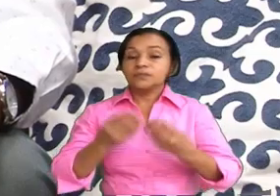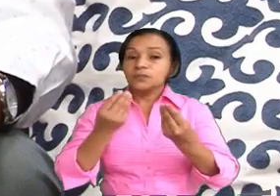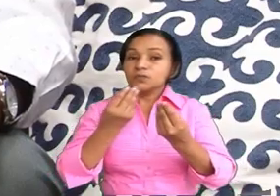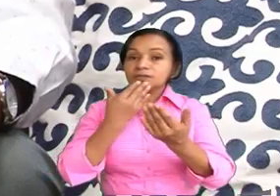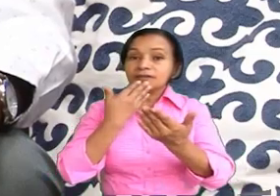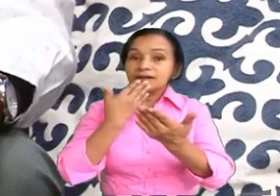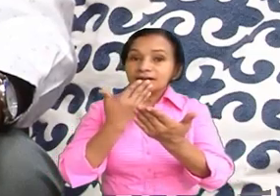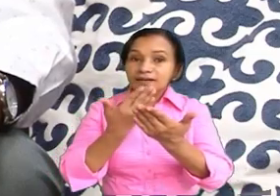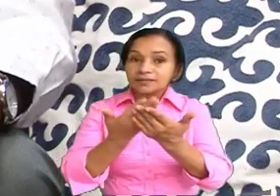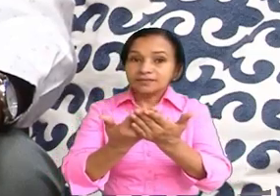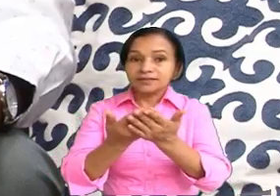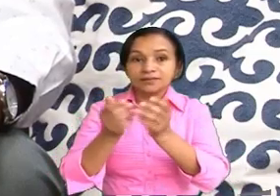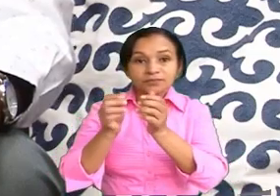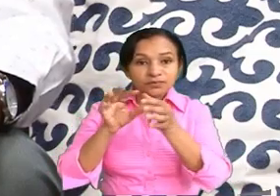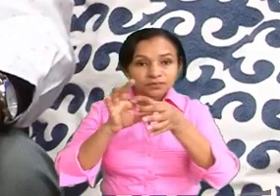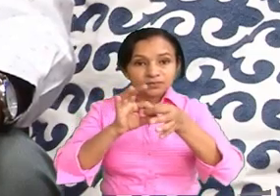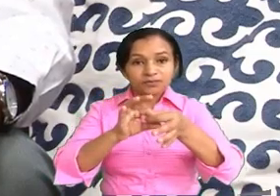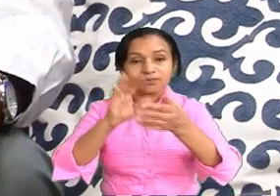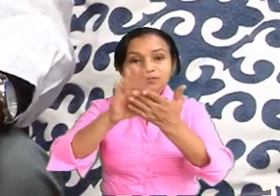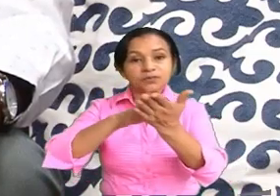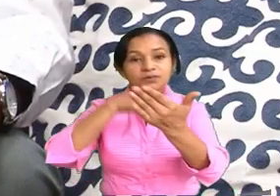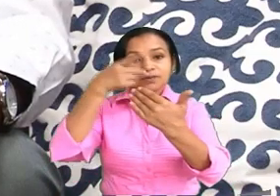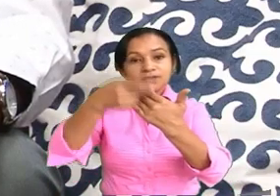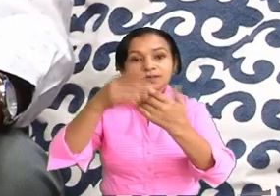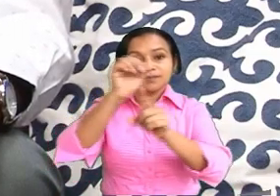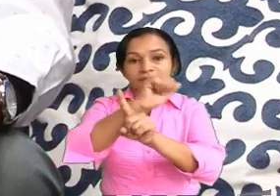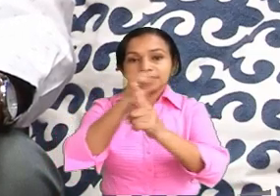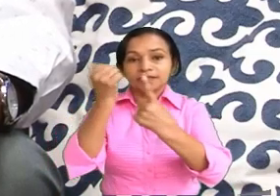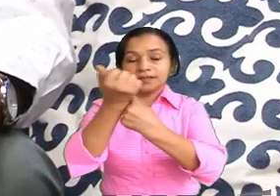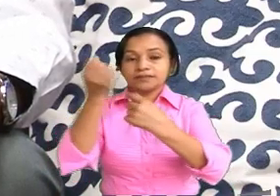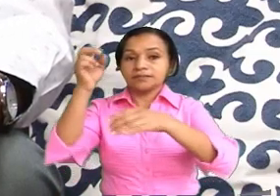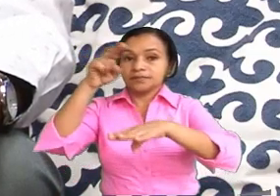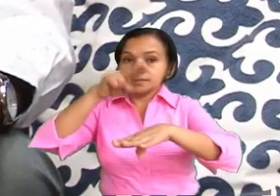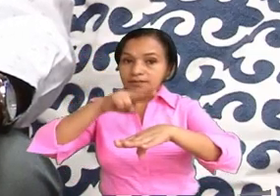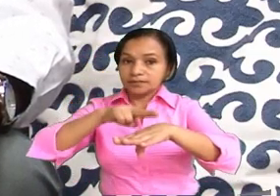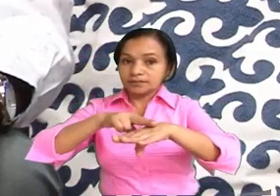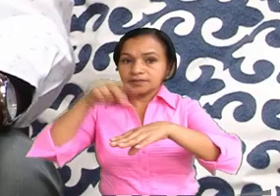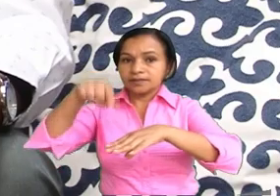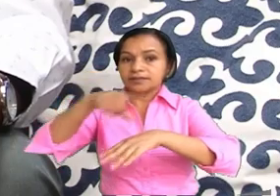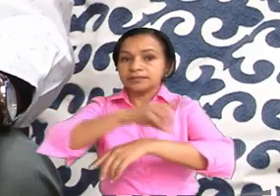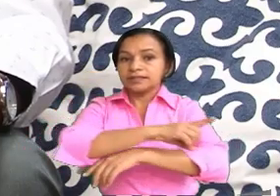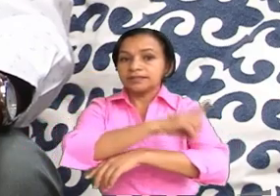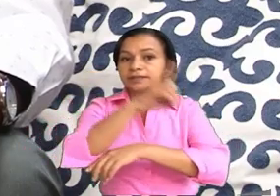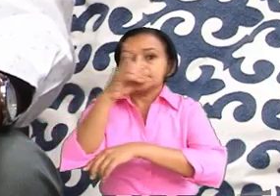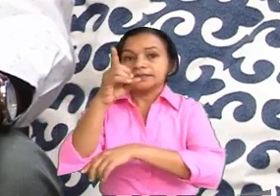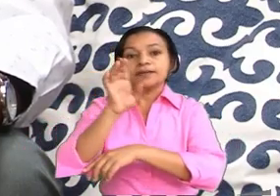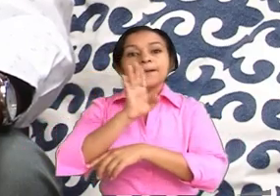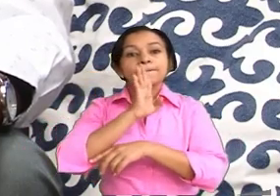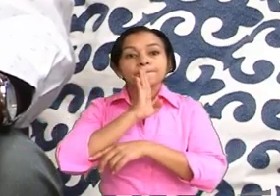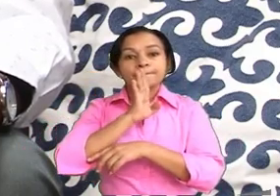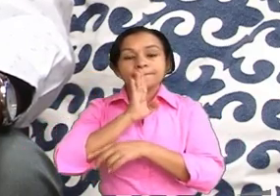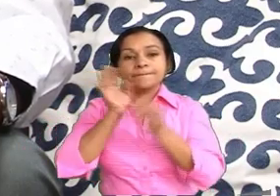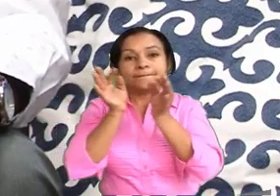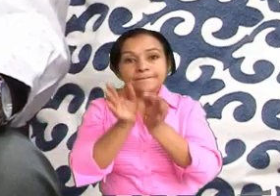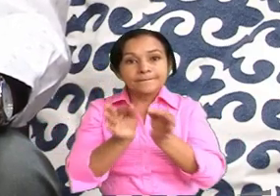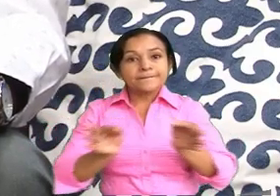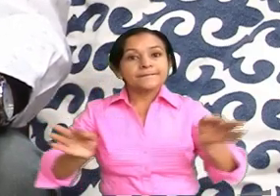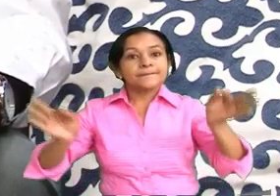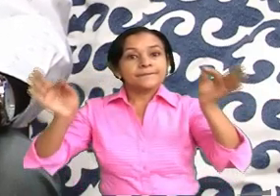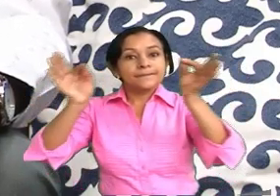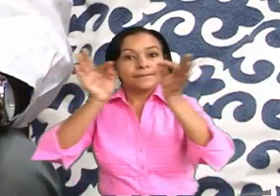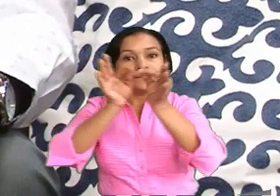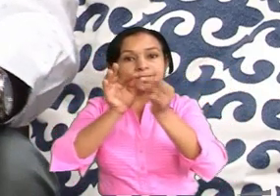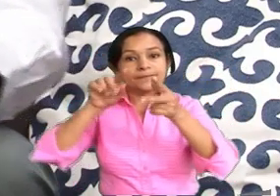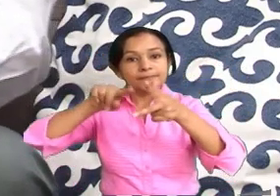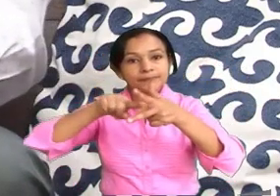muchas gracias por acompañarnos en una nueva edición de su programa Desde el Parlamento. En esta oportunidad, un proceso de conversación muy importante, ya que a